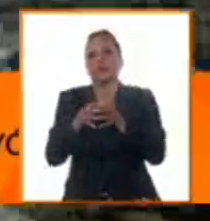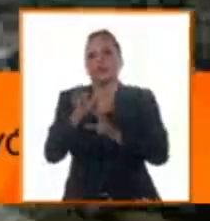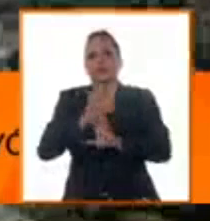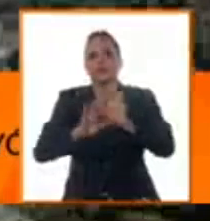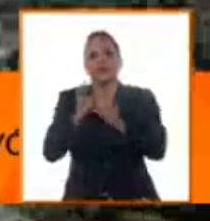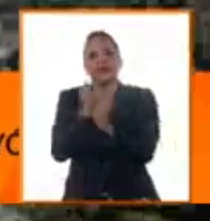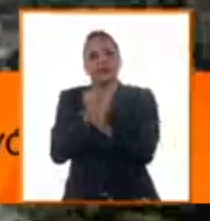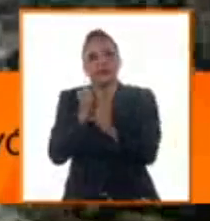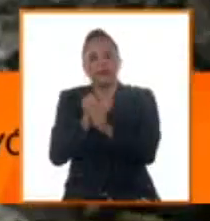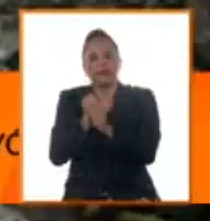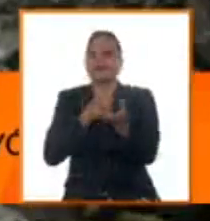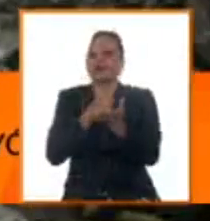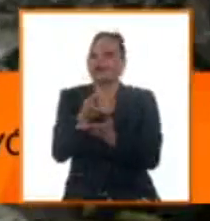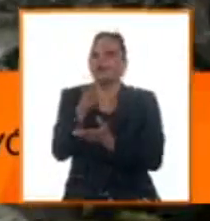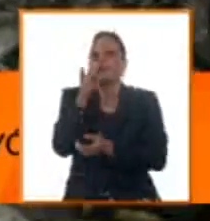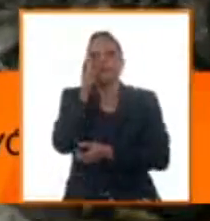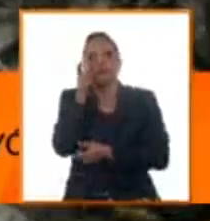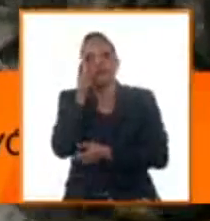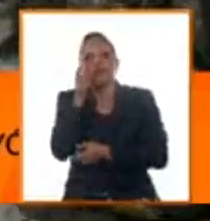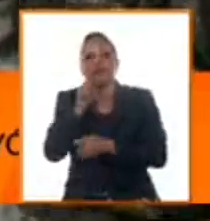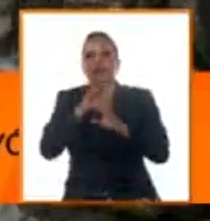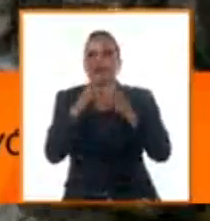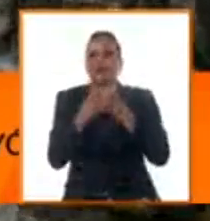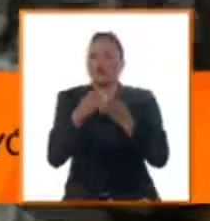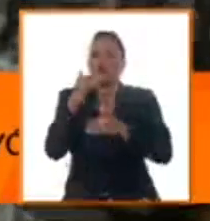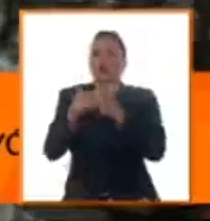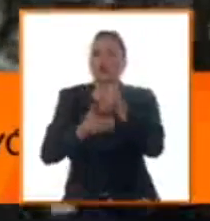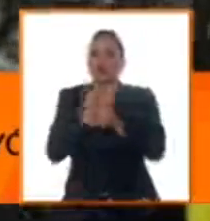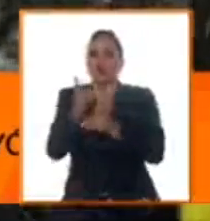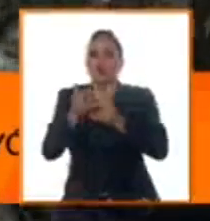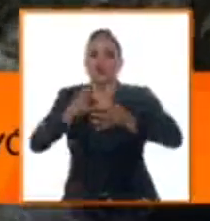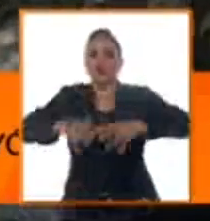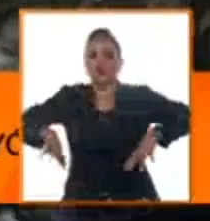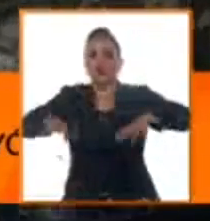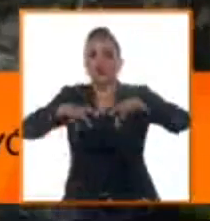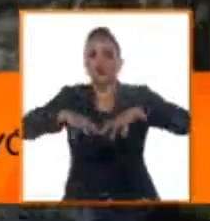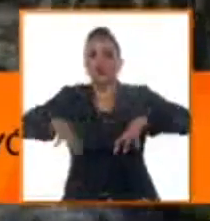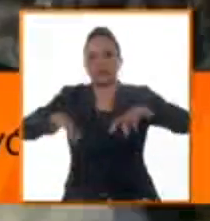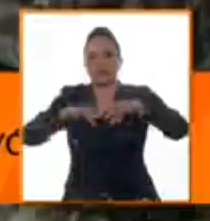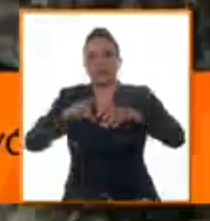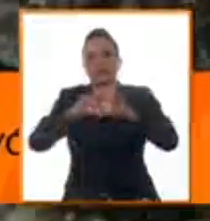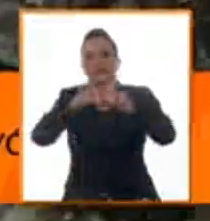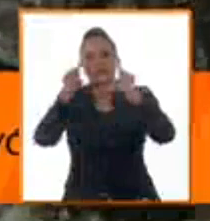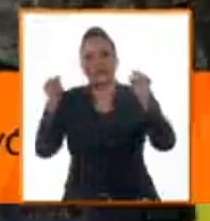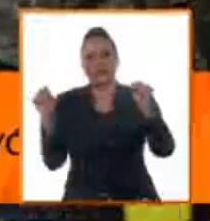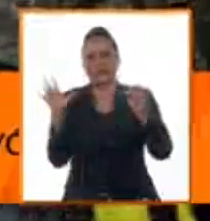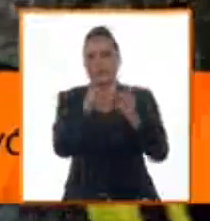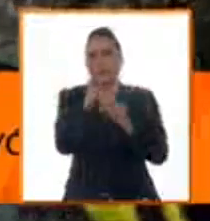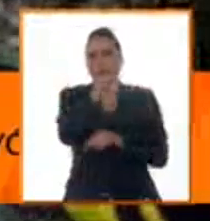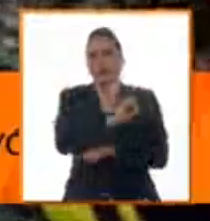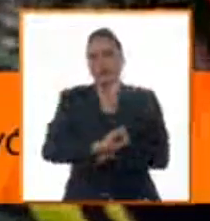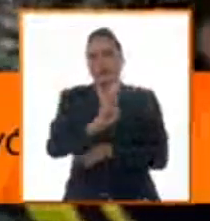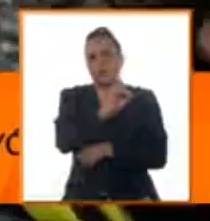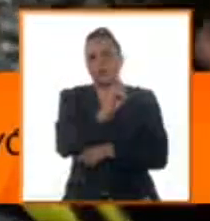pendiente la evaluación de lo que ha ocurrido en todo el oriente cubano y bueno, por